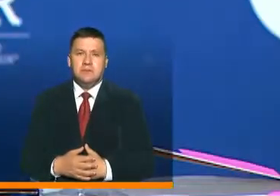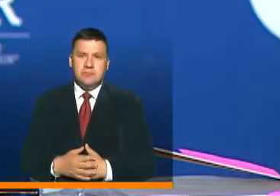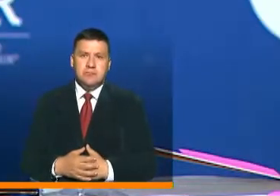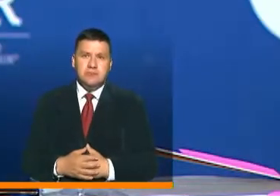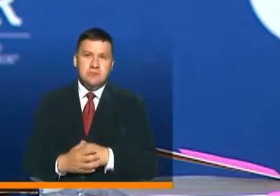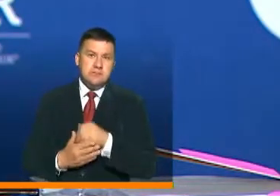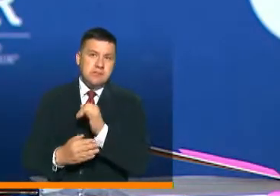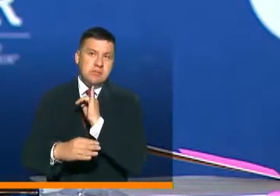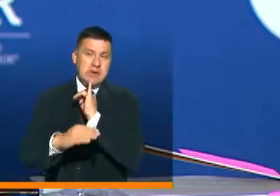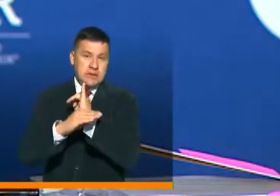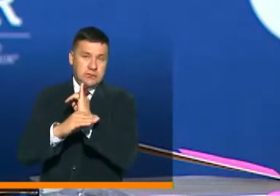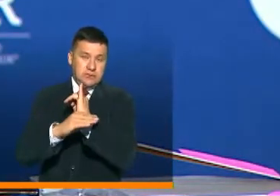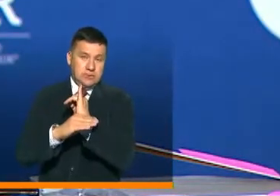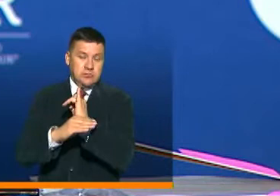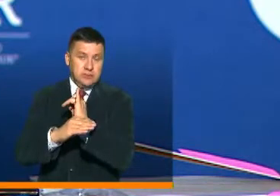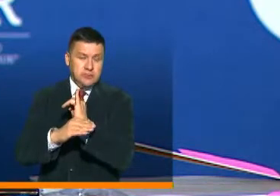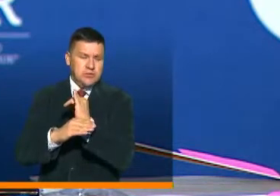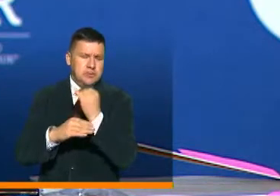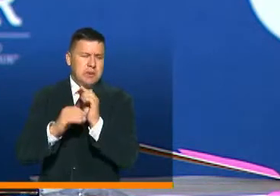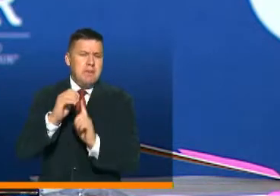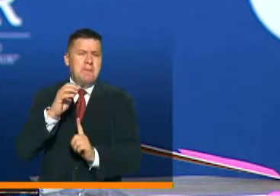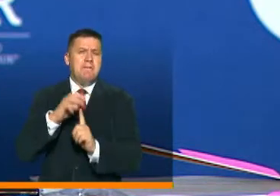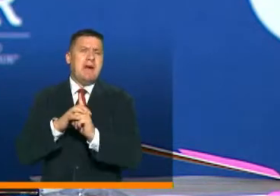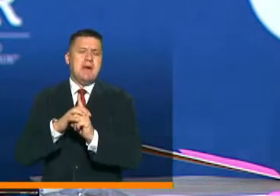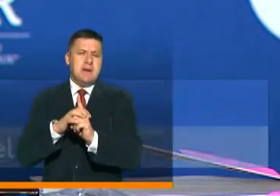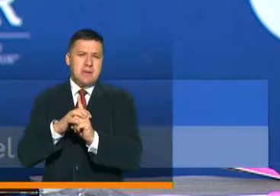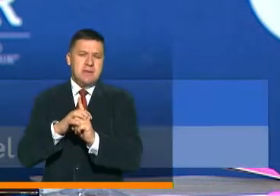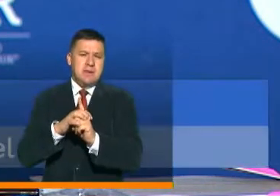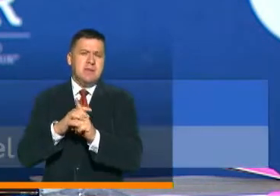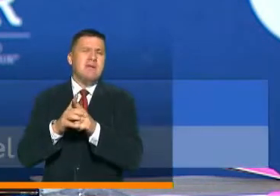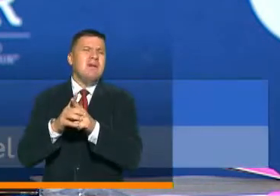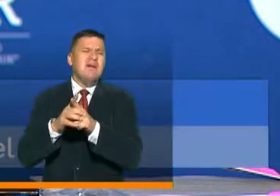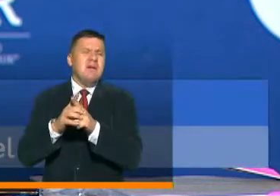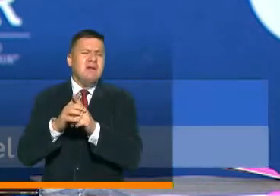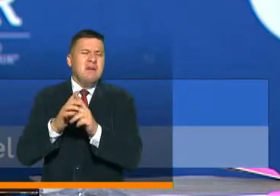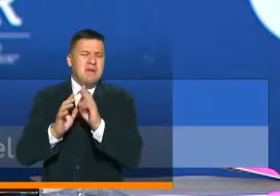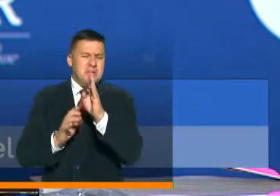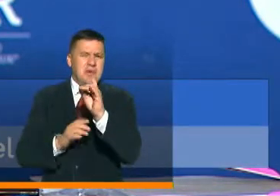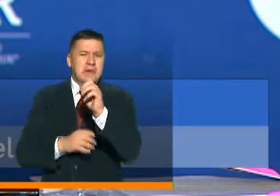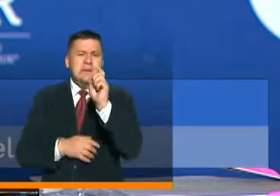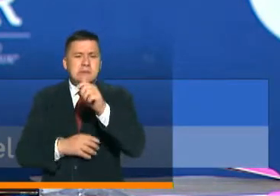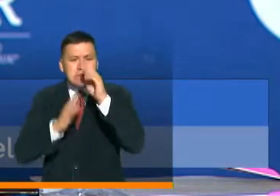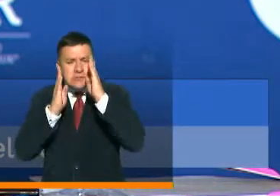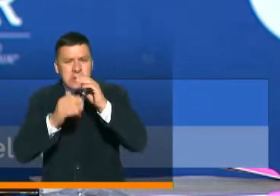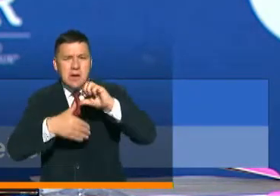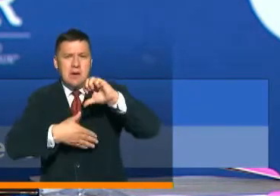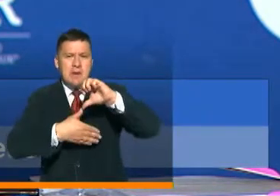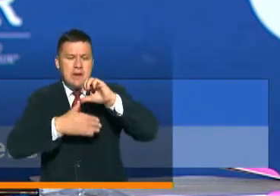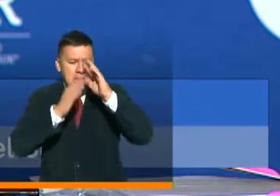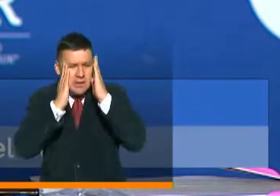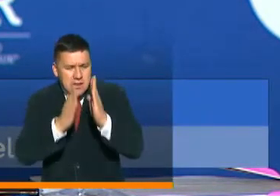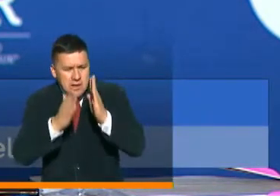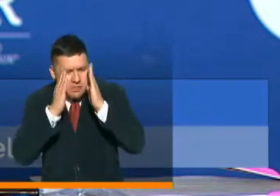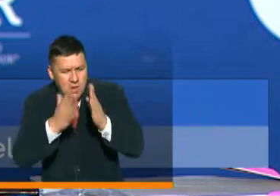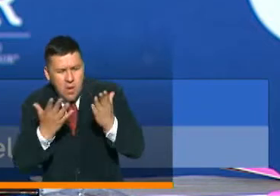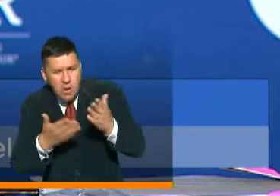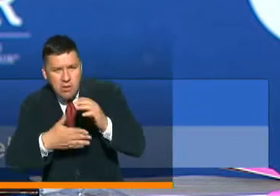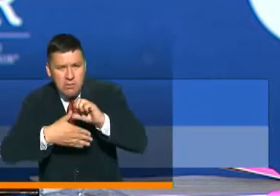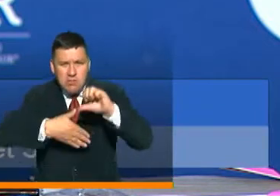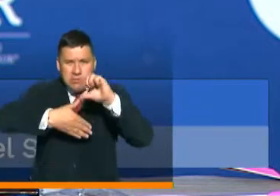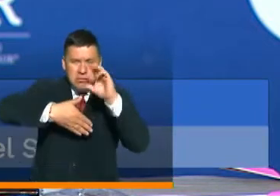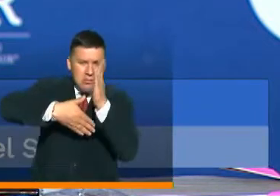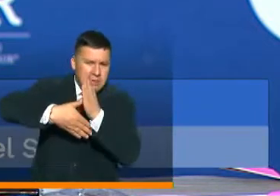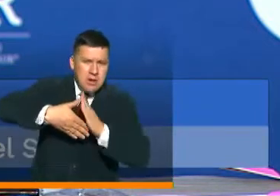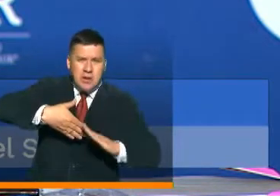Una institución que fue fundada para atender las necesidades de América Latina y el Caribe.